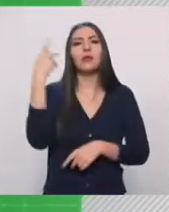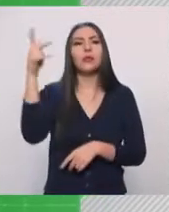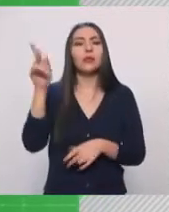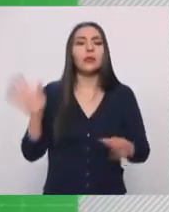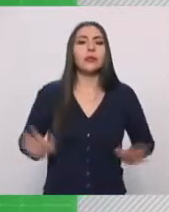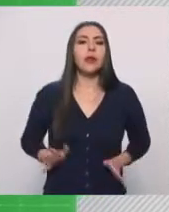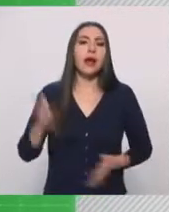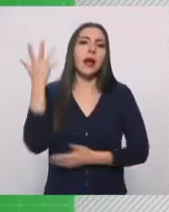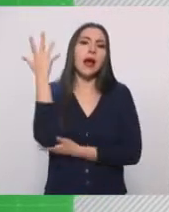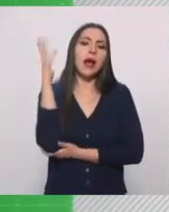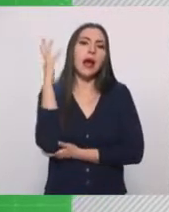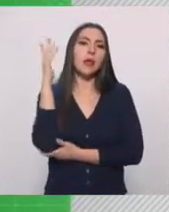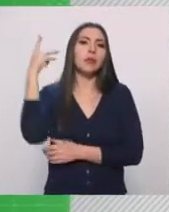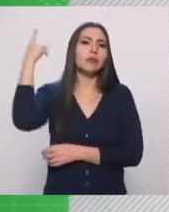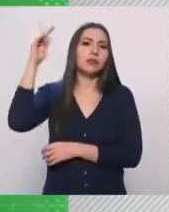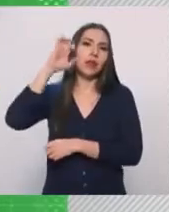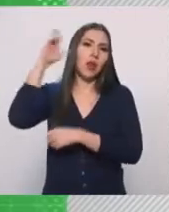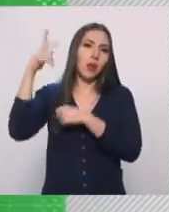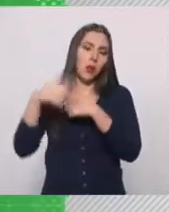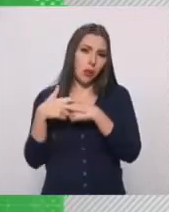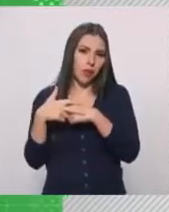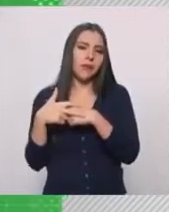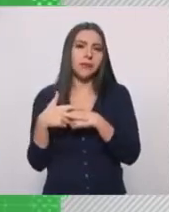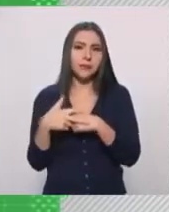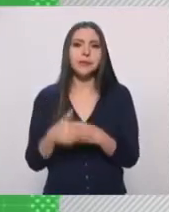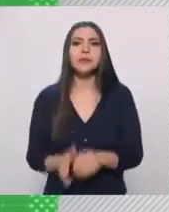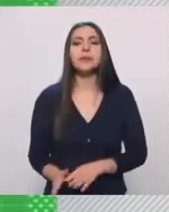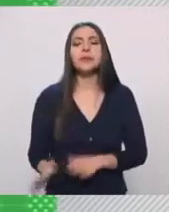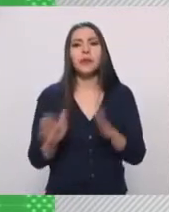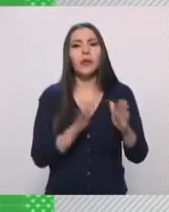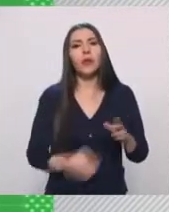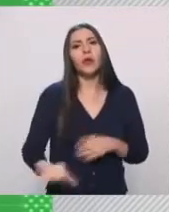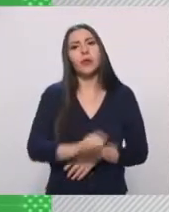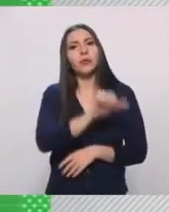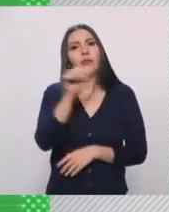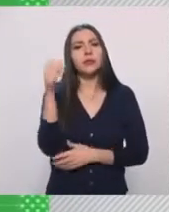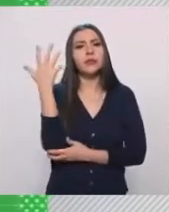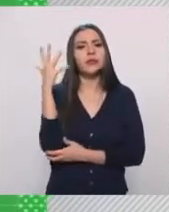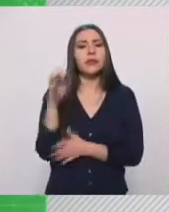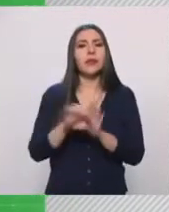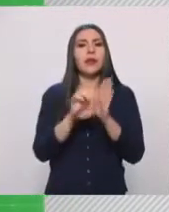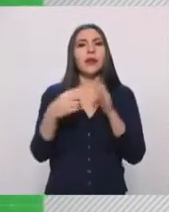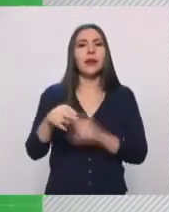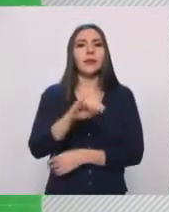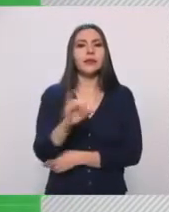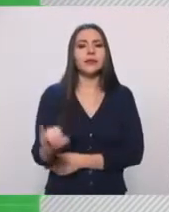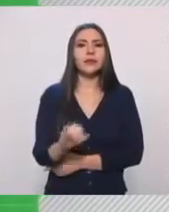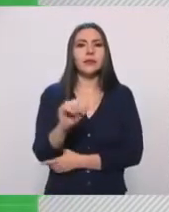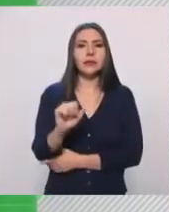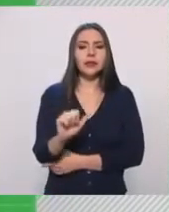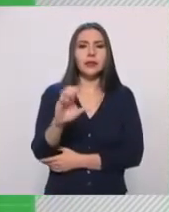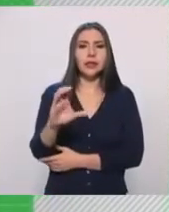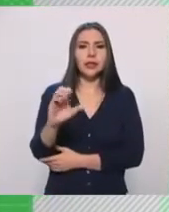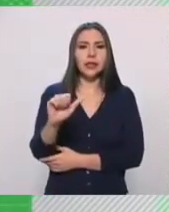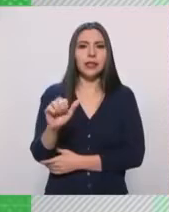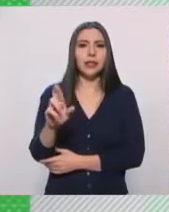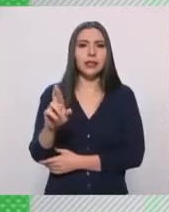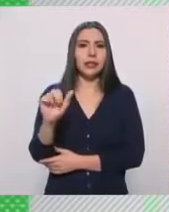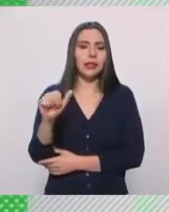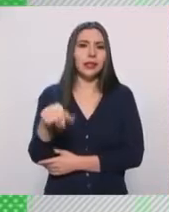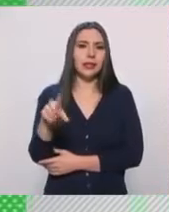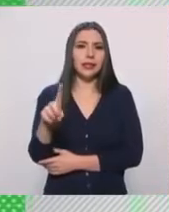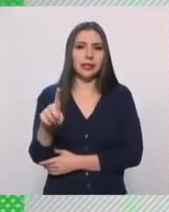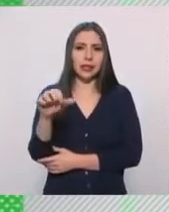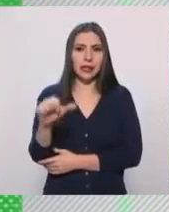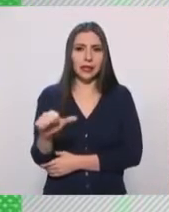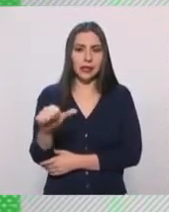que son inocuos porque se estudiaron un poco, como las jacarandas. Las jacarandas tienen esta cosa que además las jacarandas están por empezar en esta